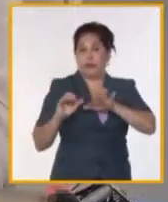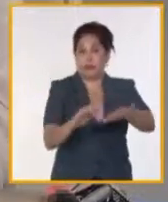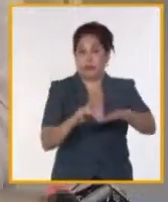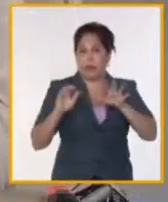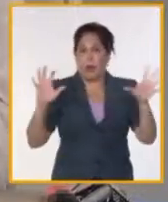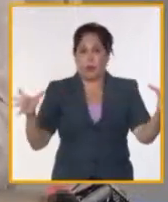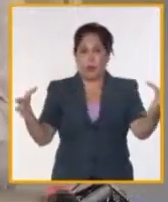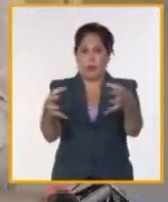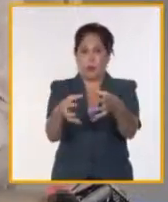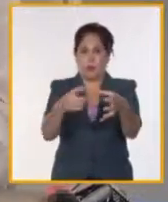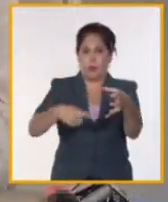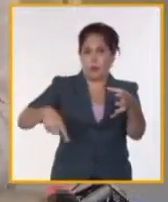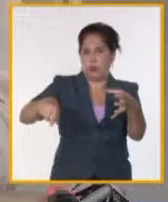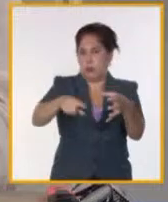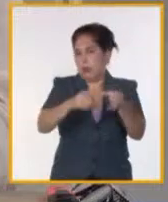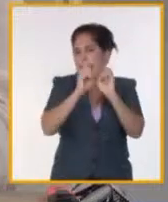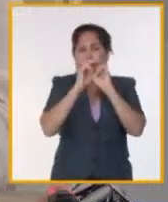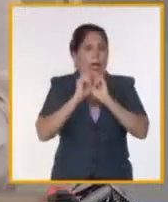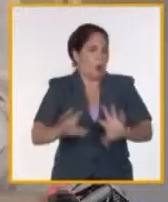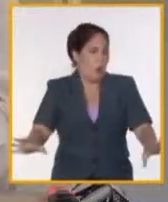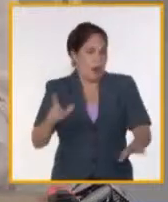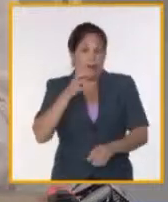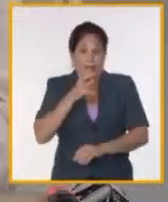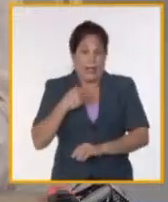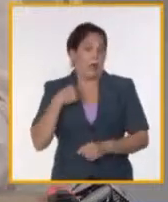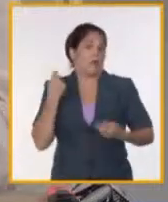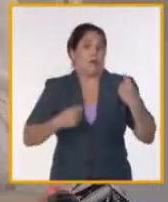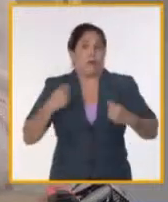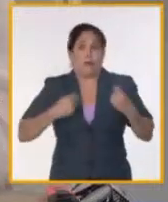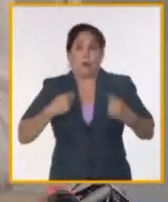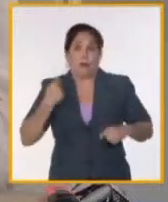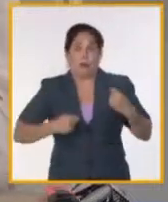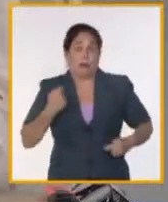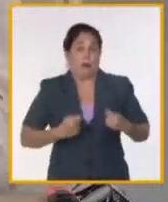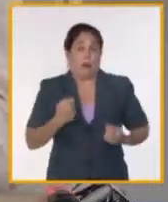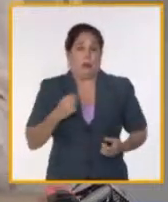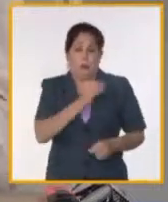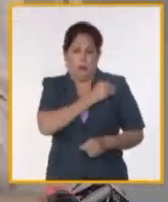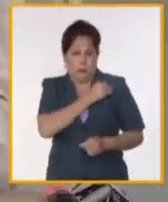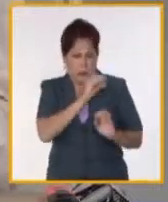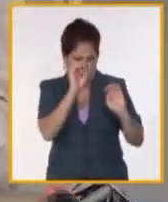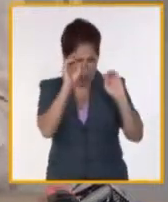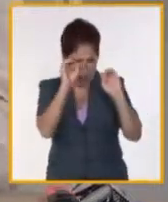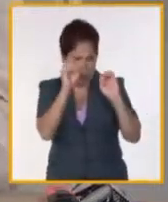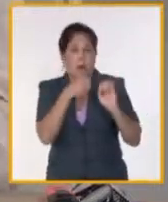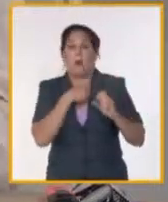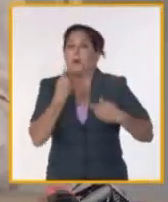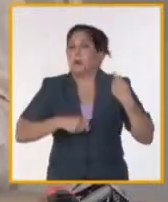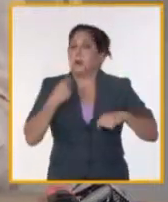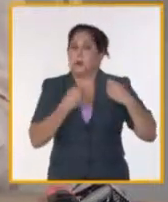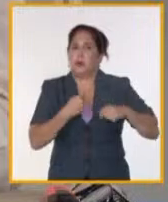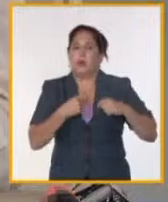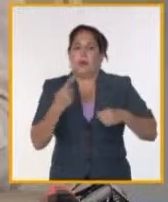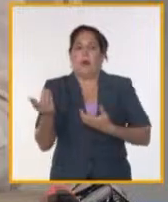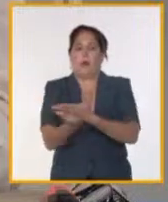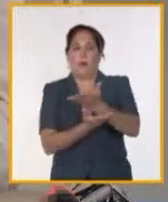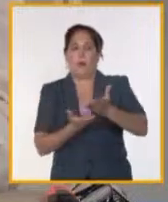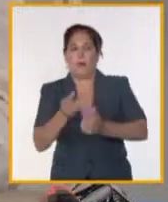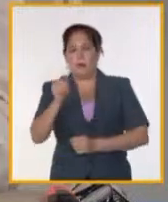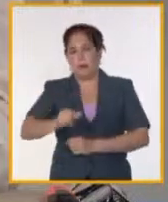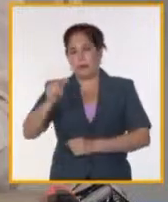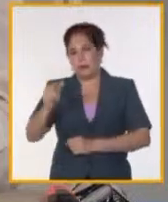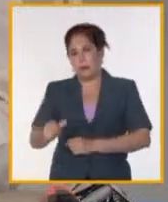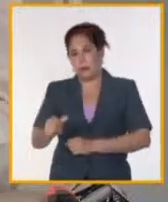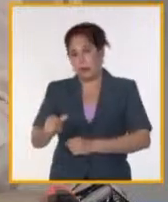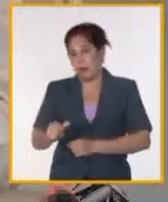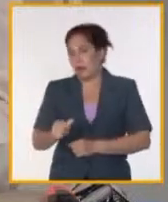reunían de manera natural cuando él venía por miles ahí sin que nadie les avisara y él compartía con esas personas de la